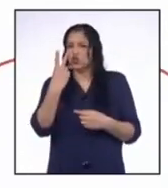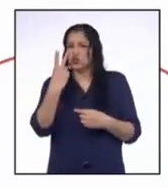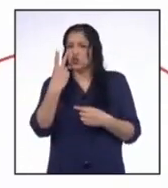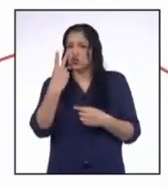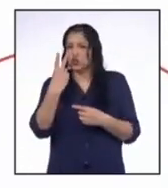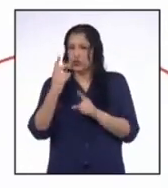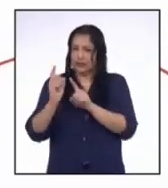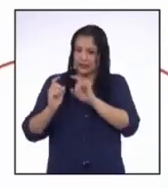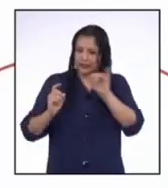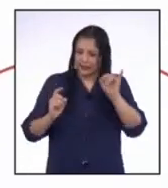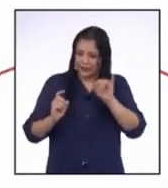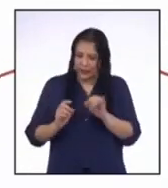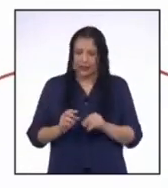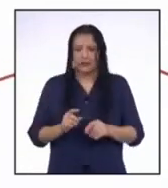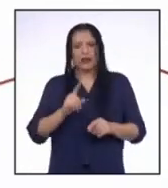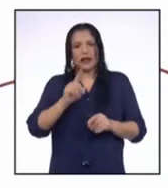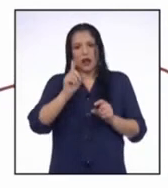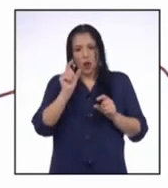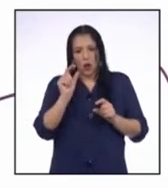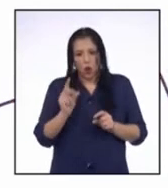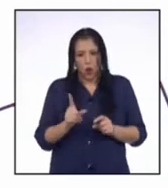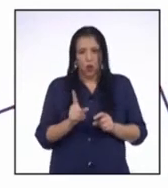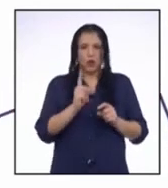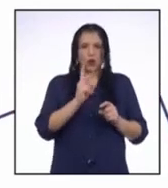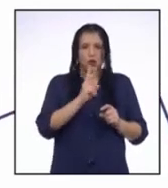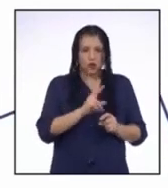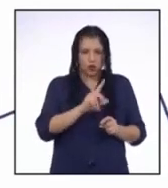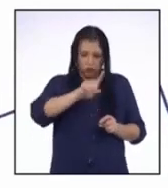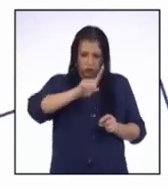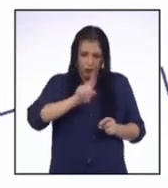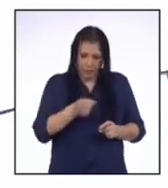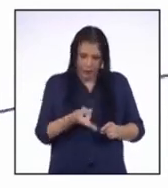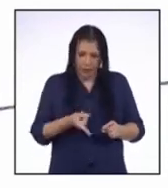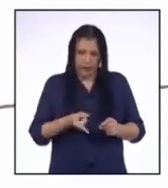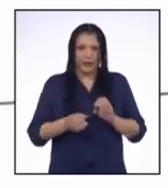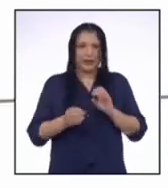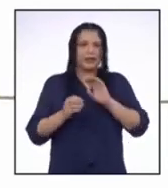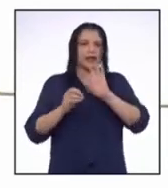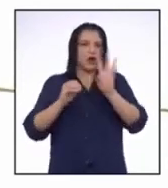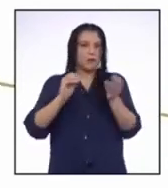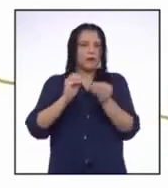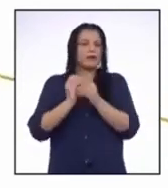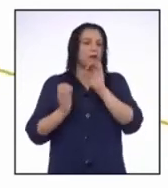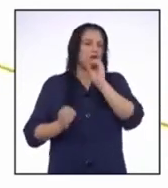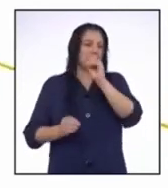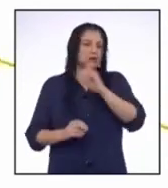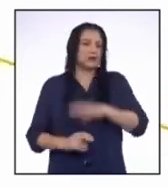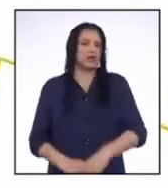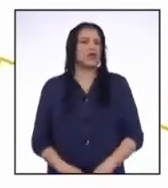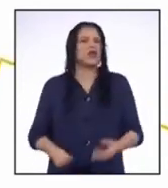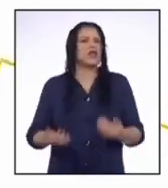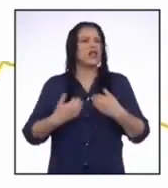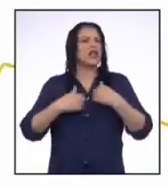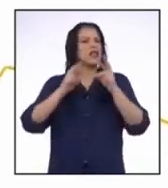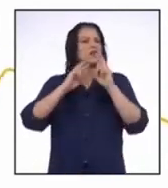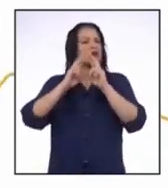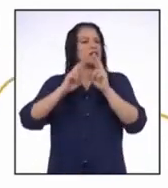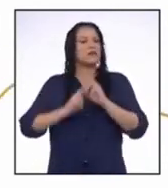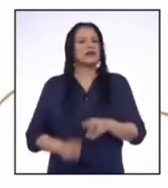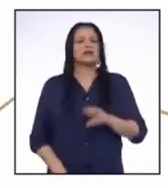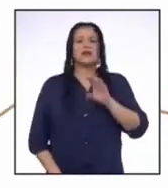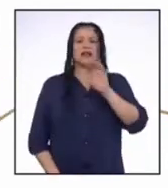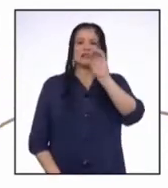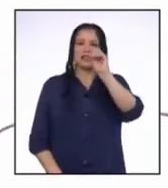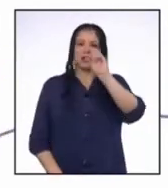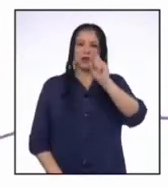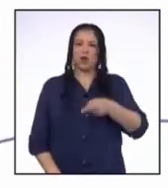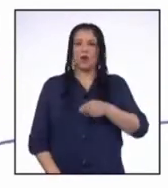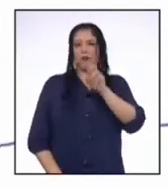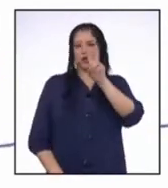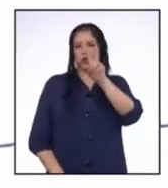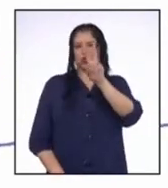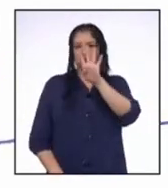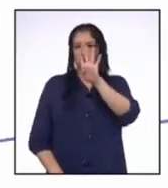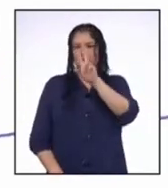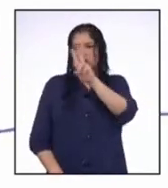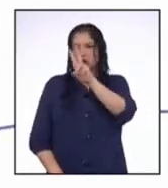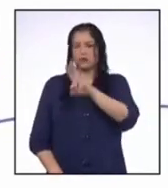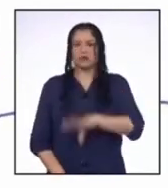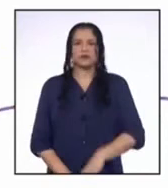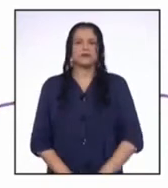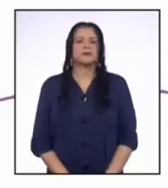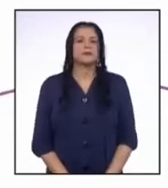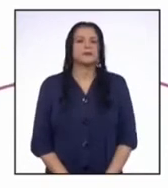hacia la izquierda. Completamos un espacio vacío con 0, obteniendo como resultado